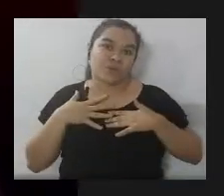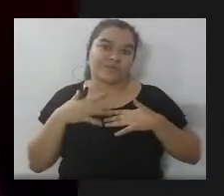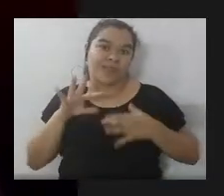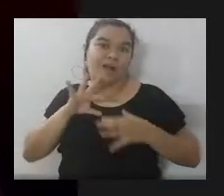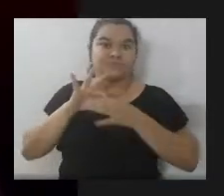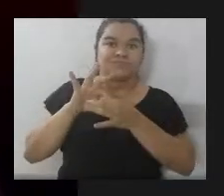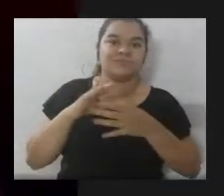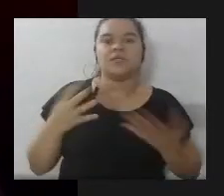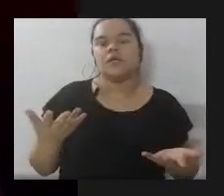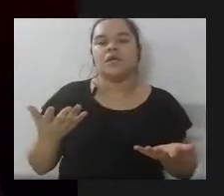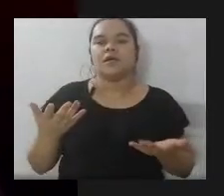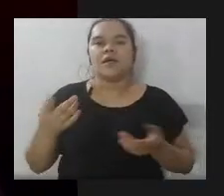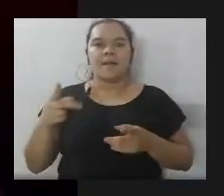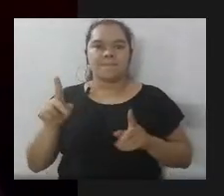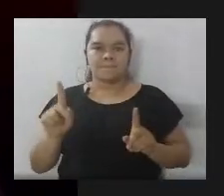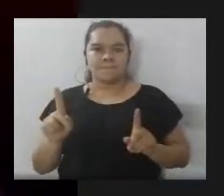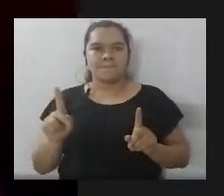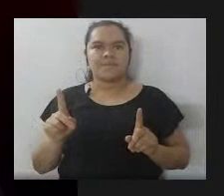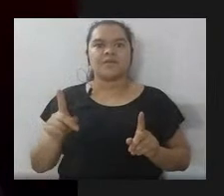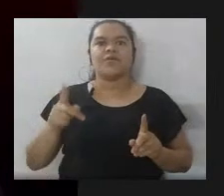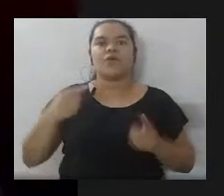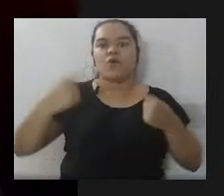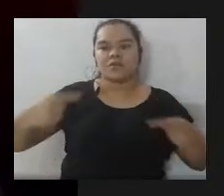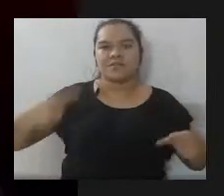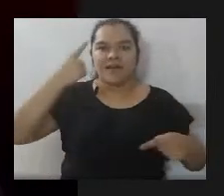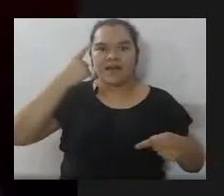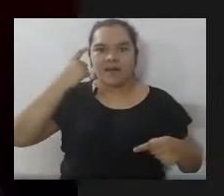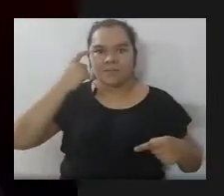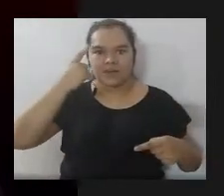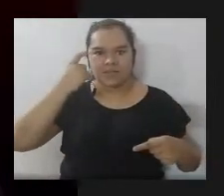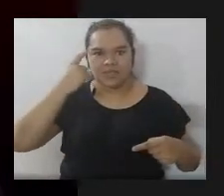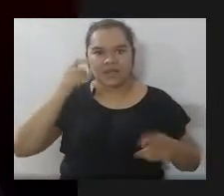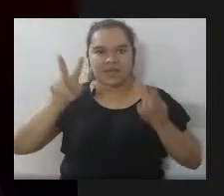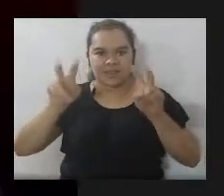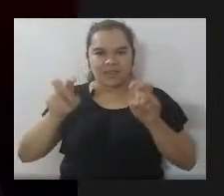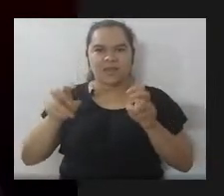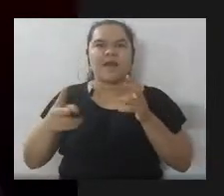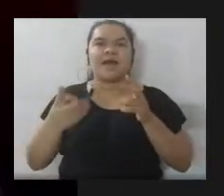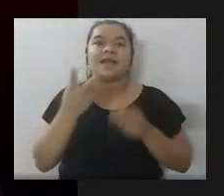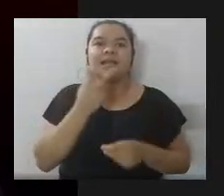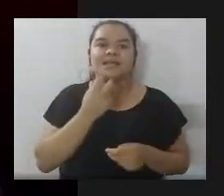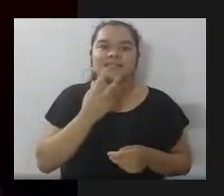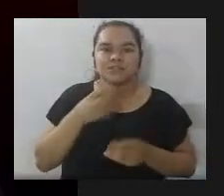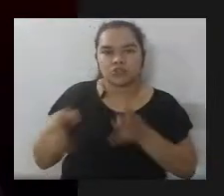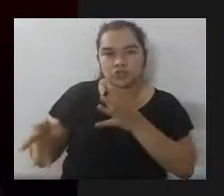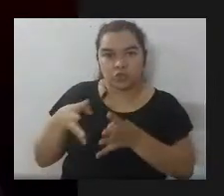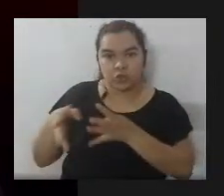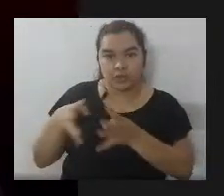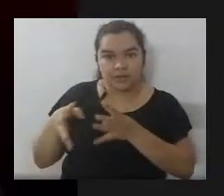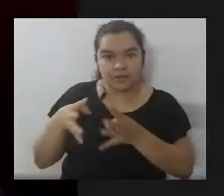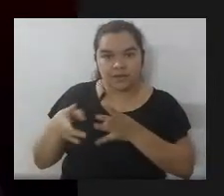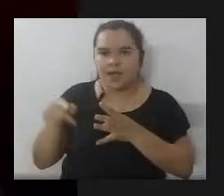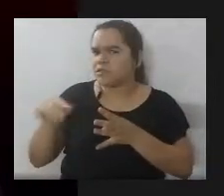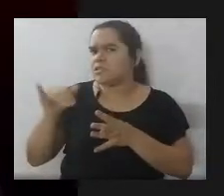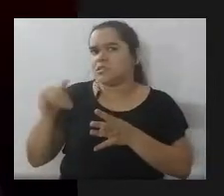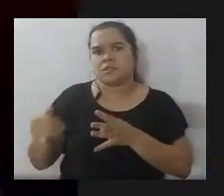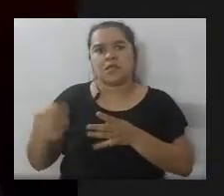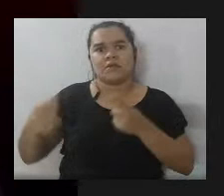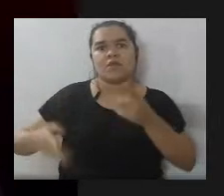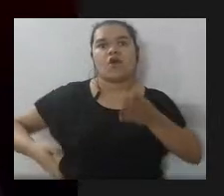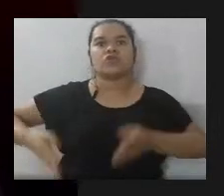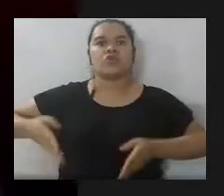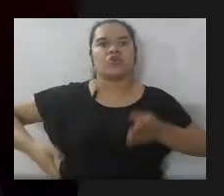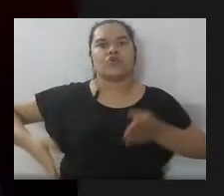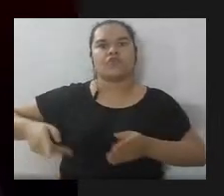pero todos los conocimientos, sí, en la parte de electrónica, convergen perfectamente a la parte de